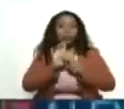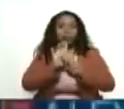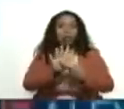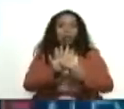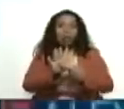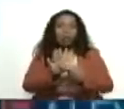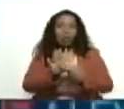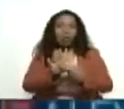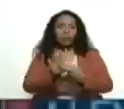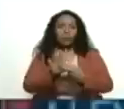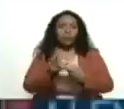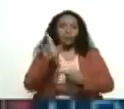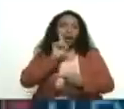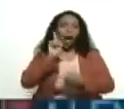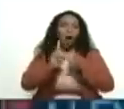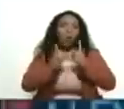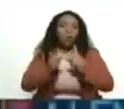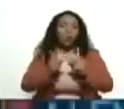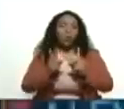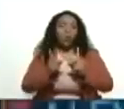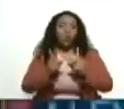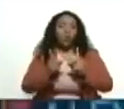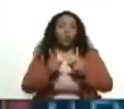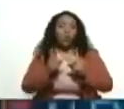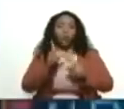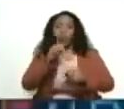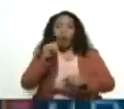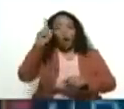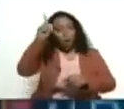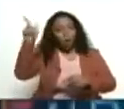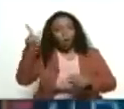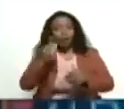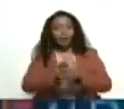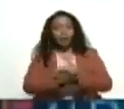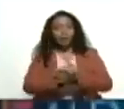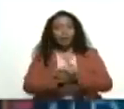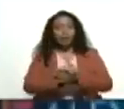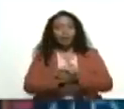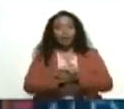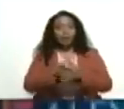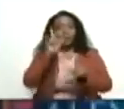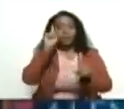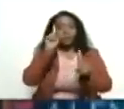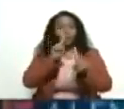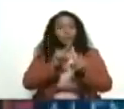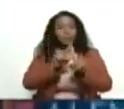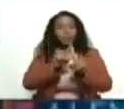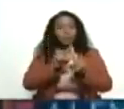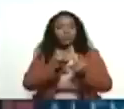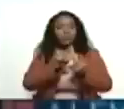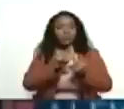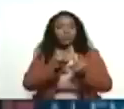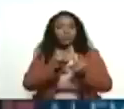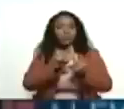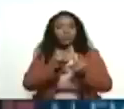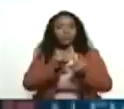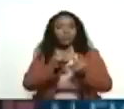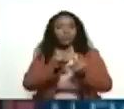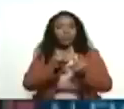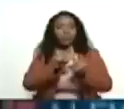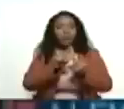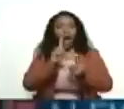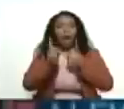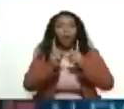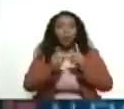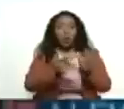descaradamente mienten que parezca ilógico dudar, como un reto a la cordura. Y así ganan tiempo,